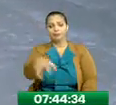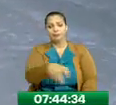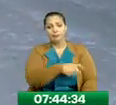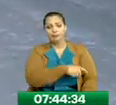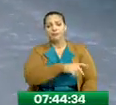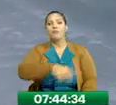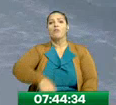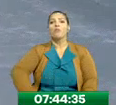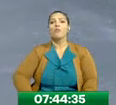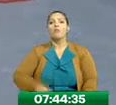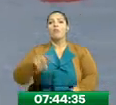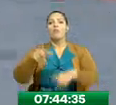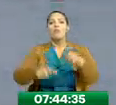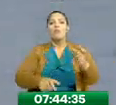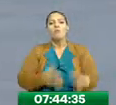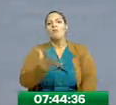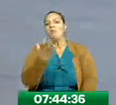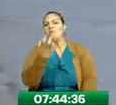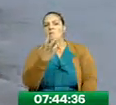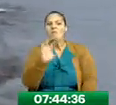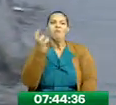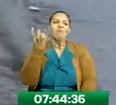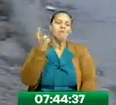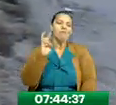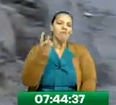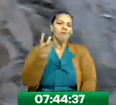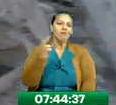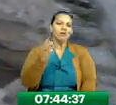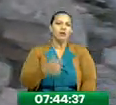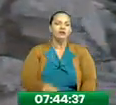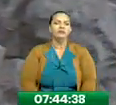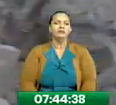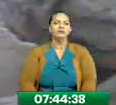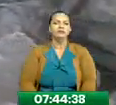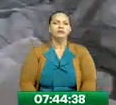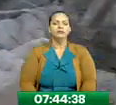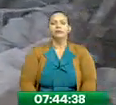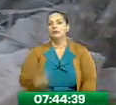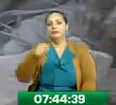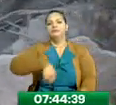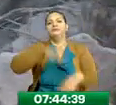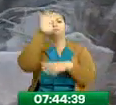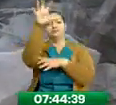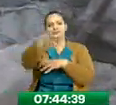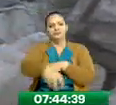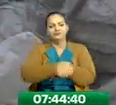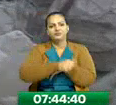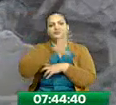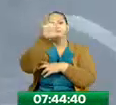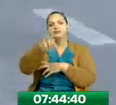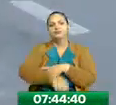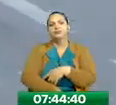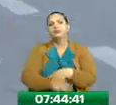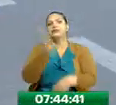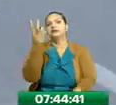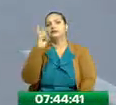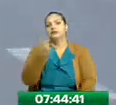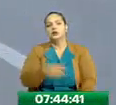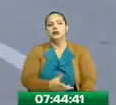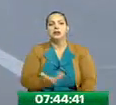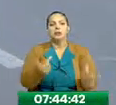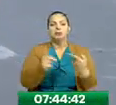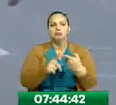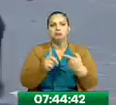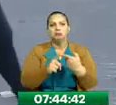de unas 15 o 16 maquinarias pesadas, volquetes, grúas, lograron apartar